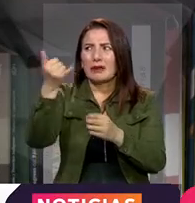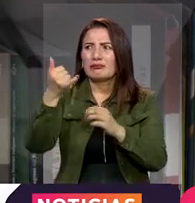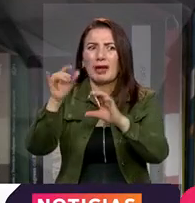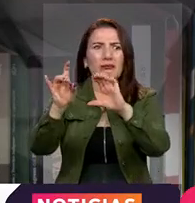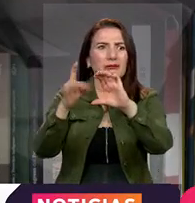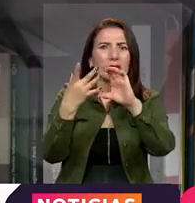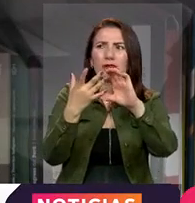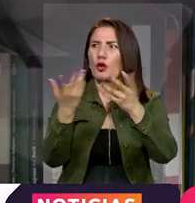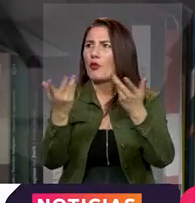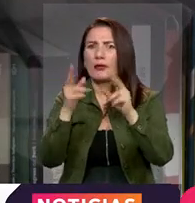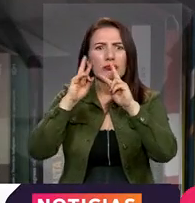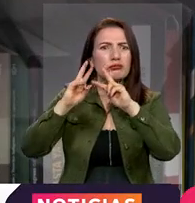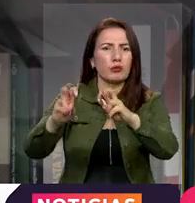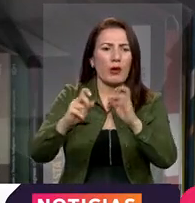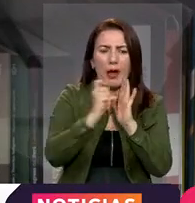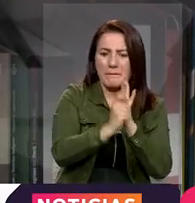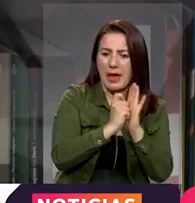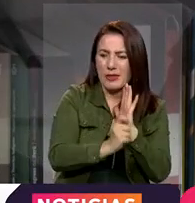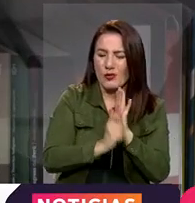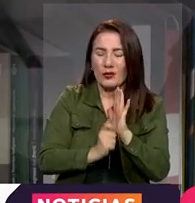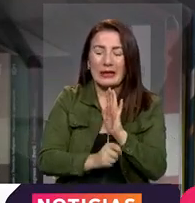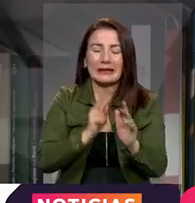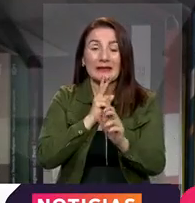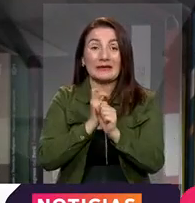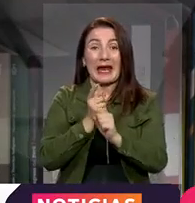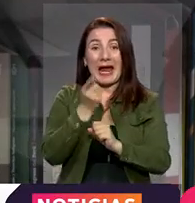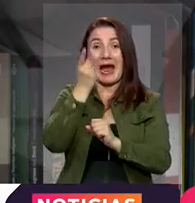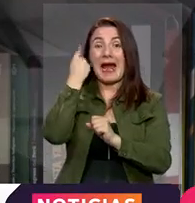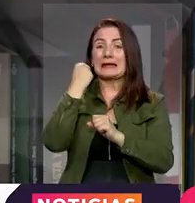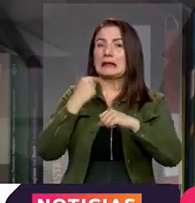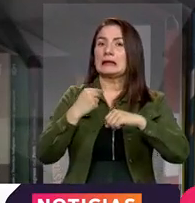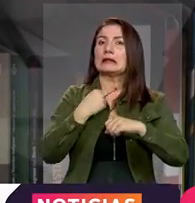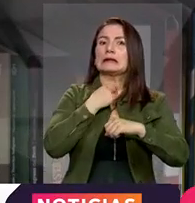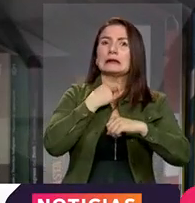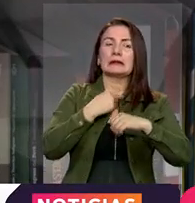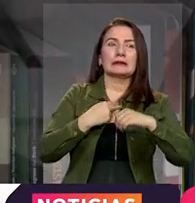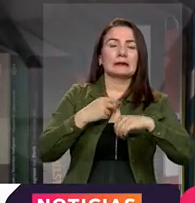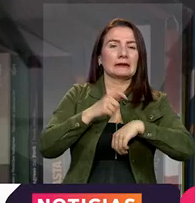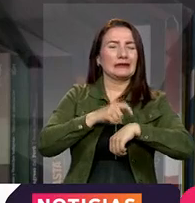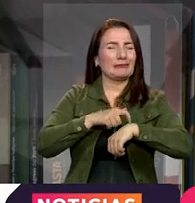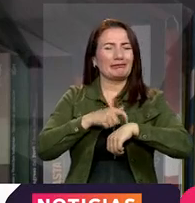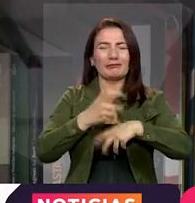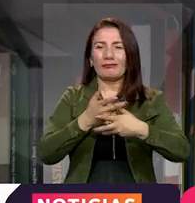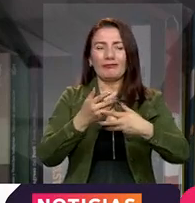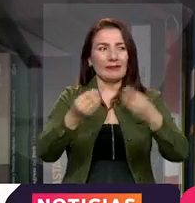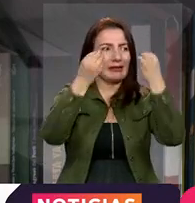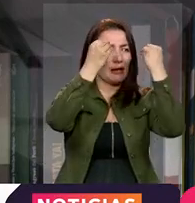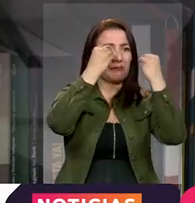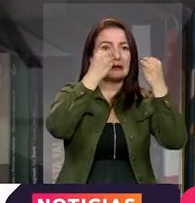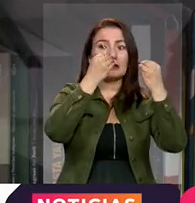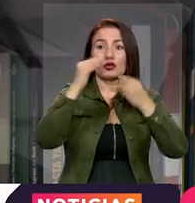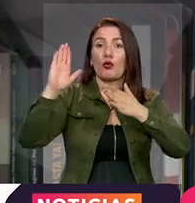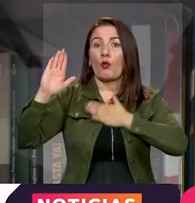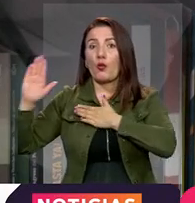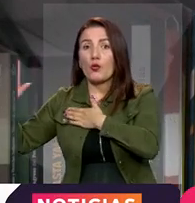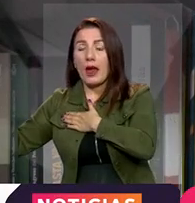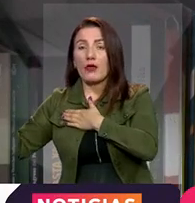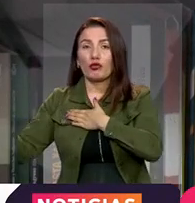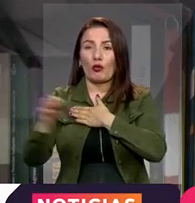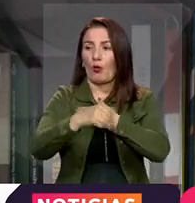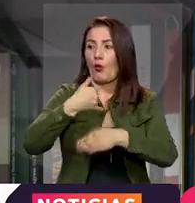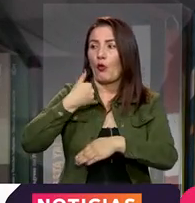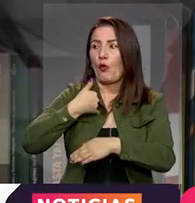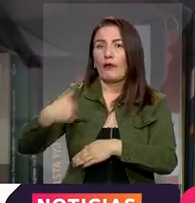mano y ayer se hizo además sobre el tiempo sin la debida tampoco capacitación ni de jurados ni de los